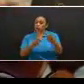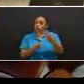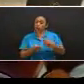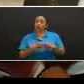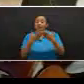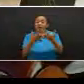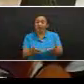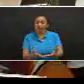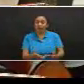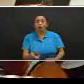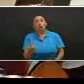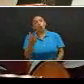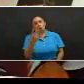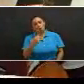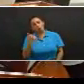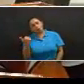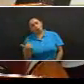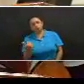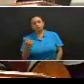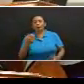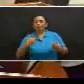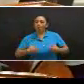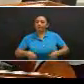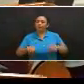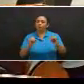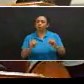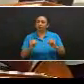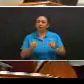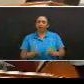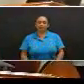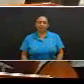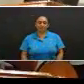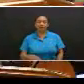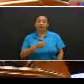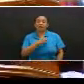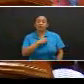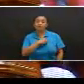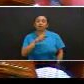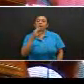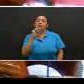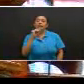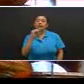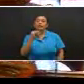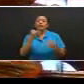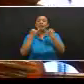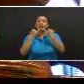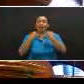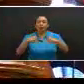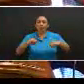A Jonás le dio otra oportunidad. Quiero hablarle un poquito de Jacob.